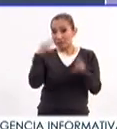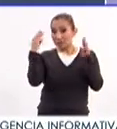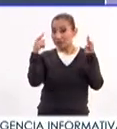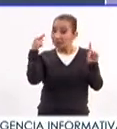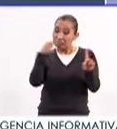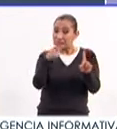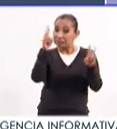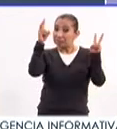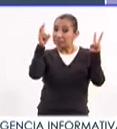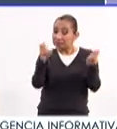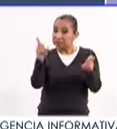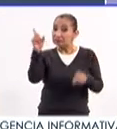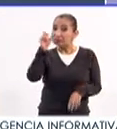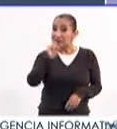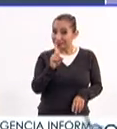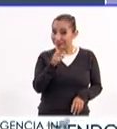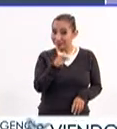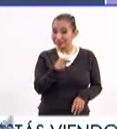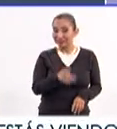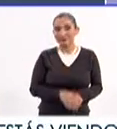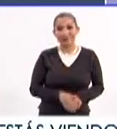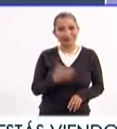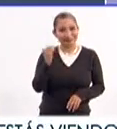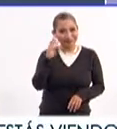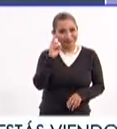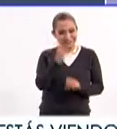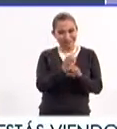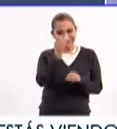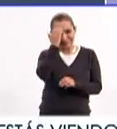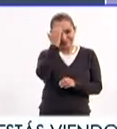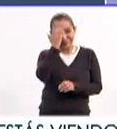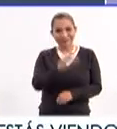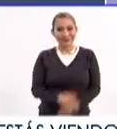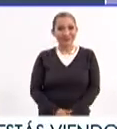dedicado enteramente a la mujer? Pues los invito a conocerlo.